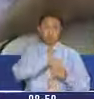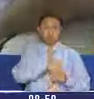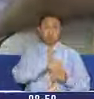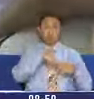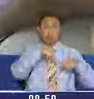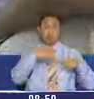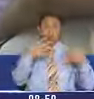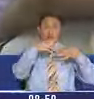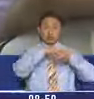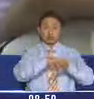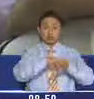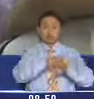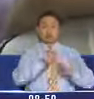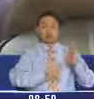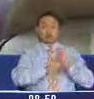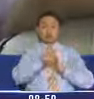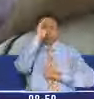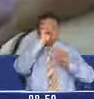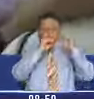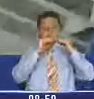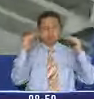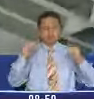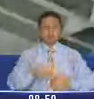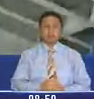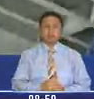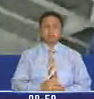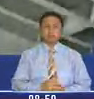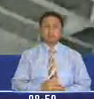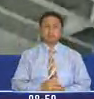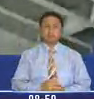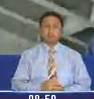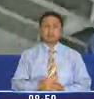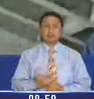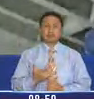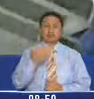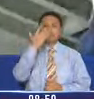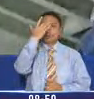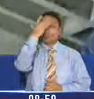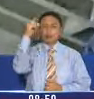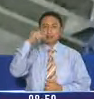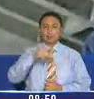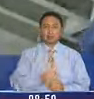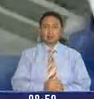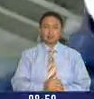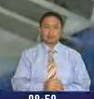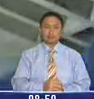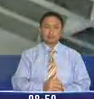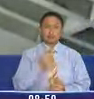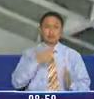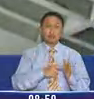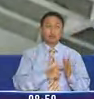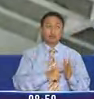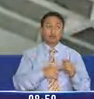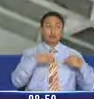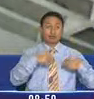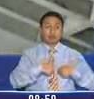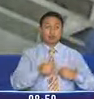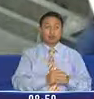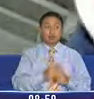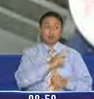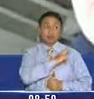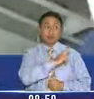y un desarrollo pleno e igualitario. ¿Por qué no nos ponen o por qué no nos encabezan dentro de, por ejemplo, eventos que nosotros hacemos de